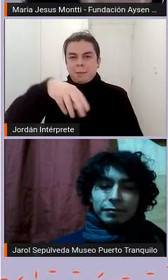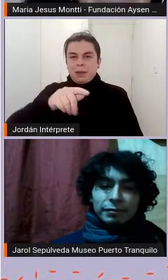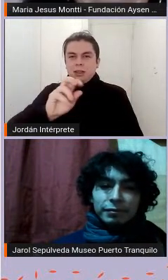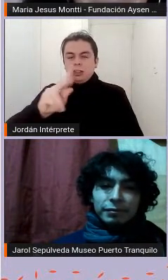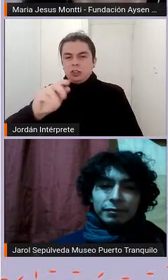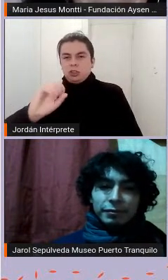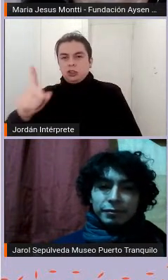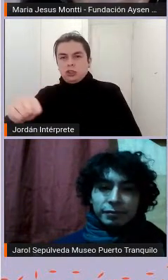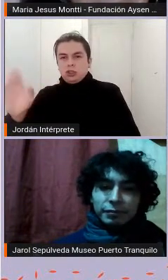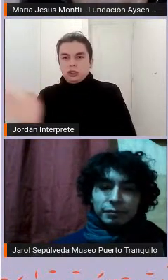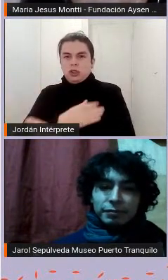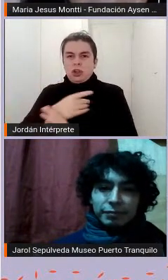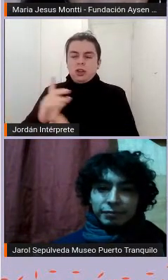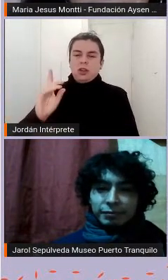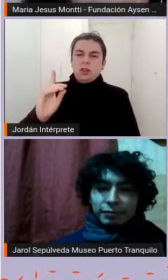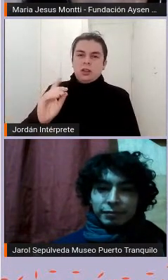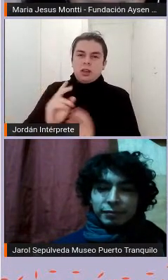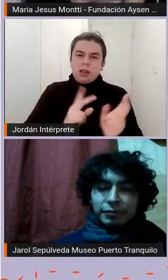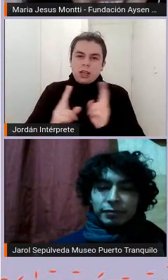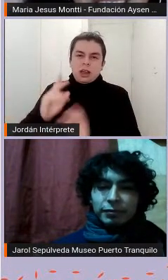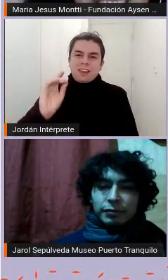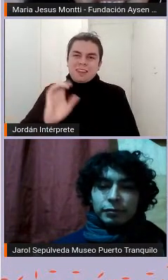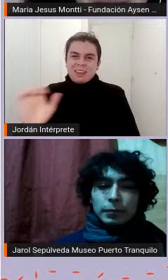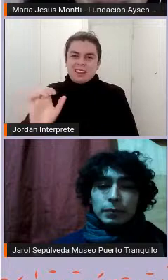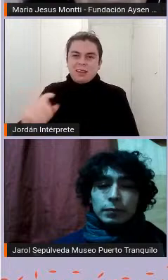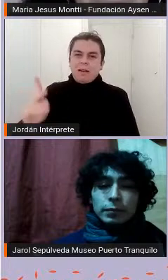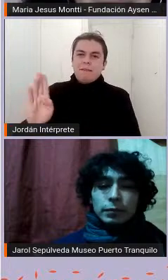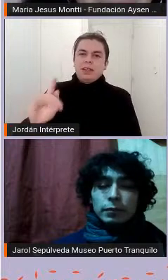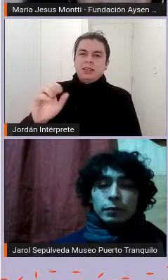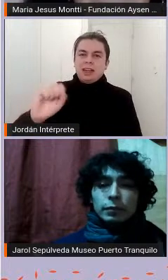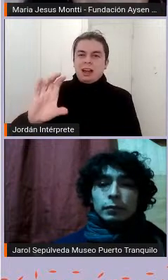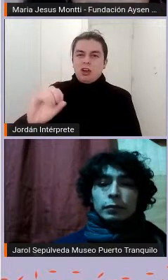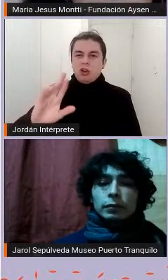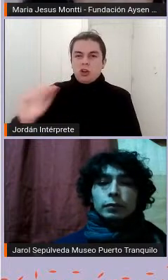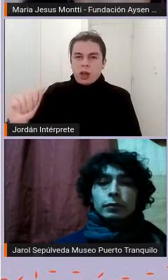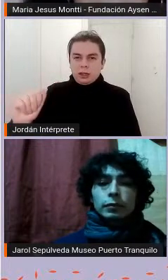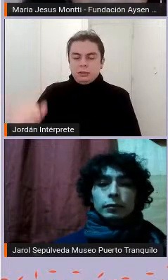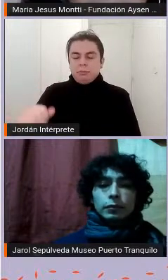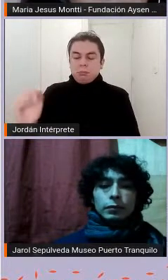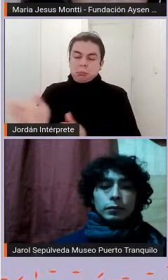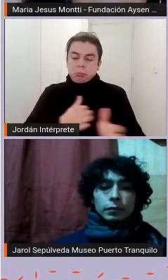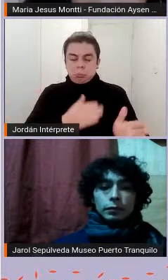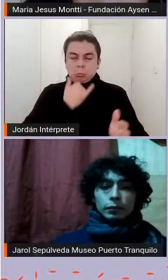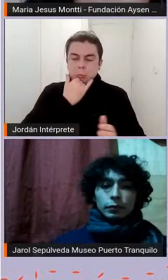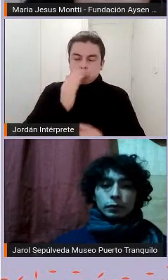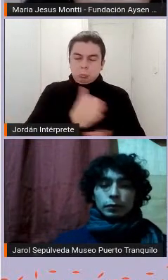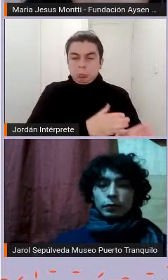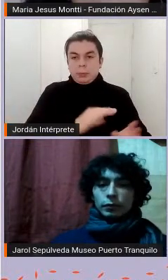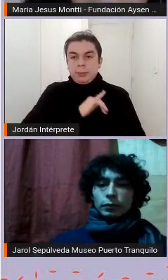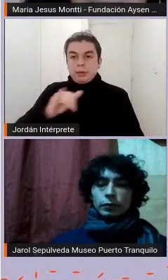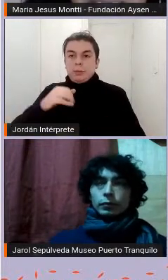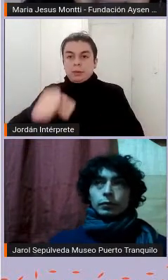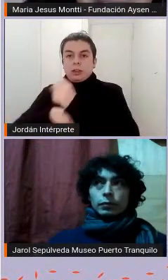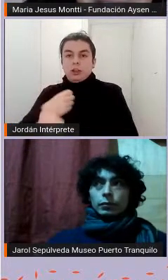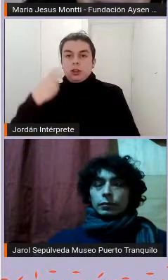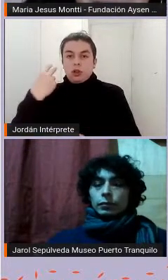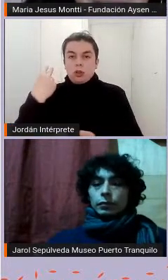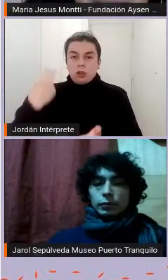Y bueno, esto fue el año 2019. ¿Qué pasa luego? Estamos en el año 2021,